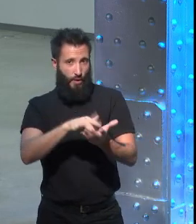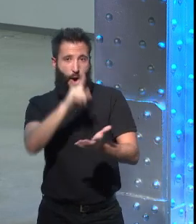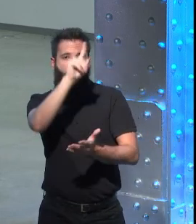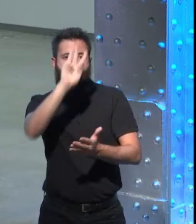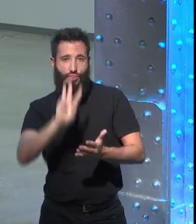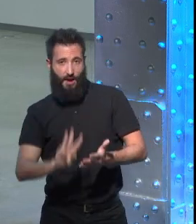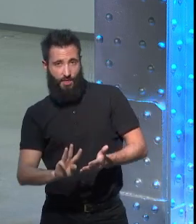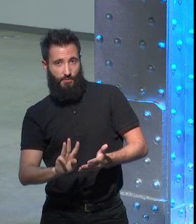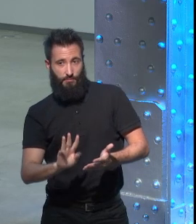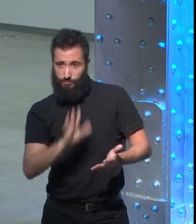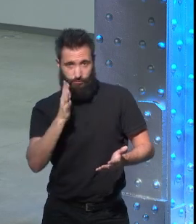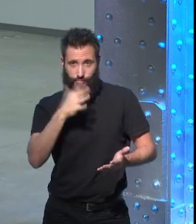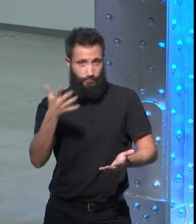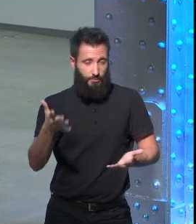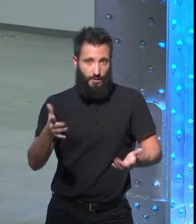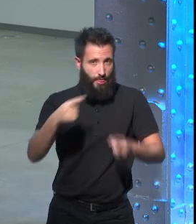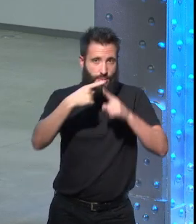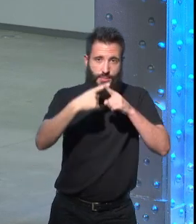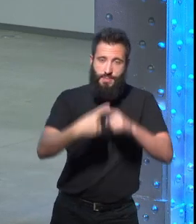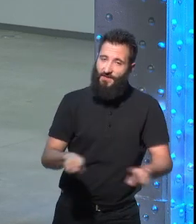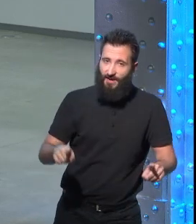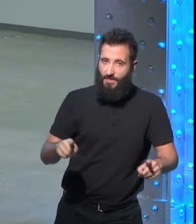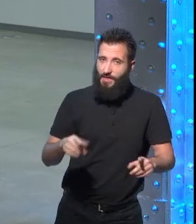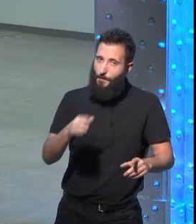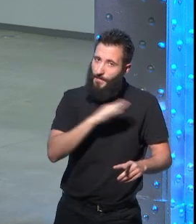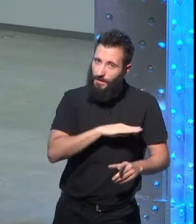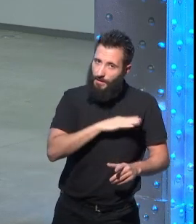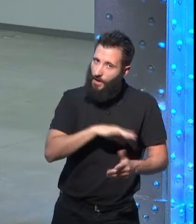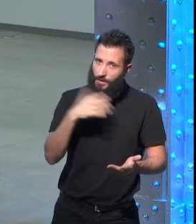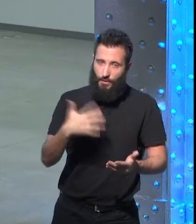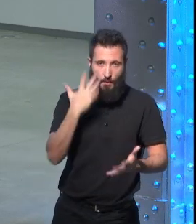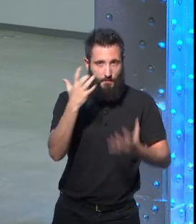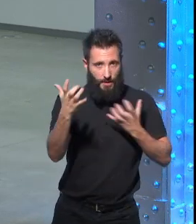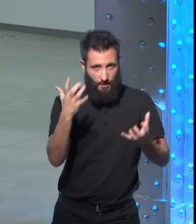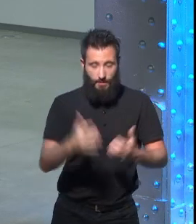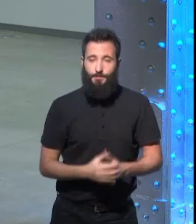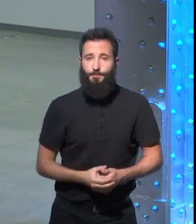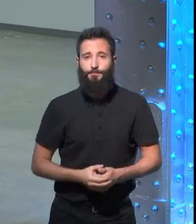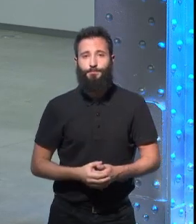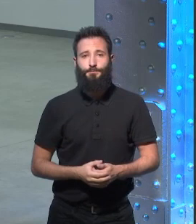tercio. Ahí sí que hay una diferencia significativa.